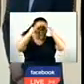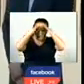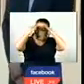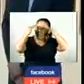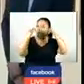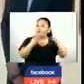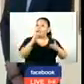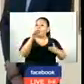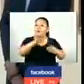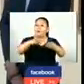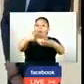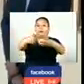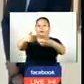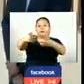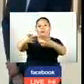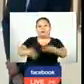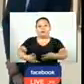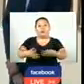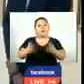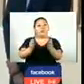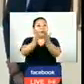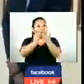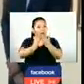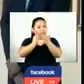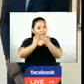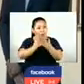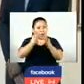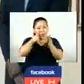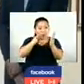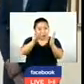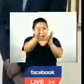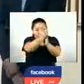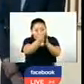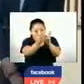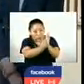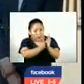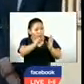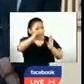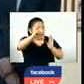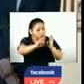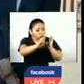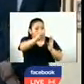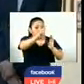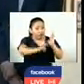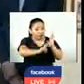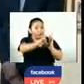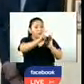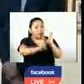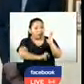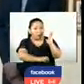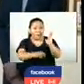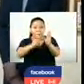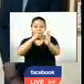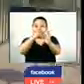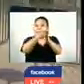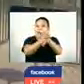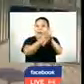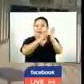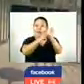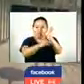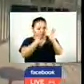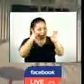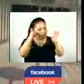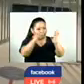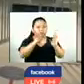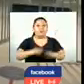esta ley vamos a revisar artículo por artículo vamos a revisar párrafo por